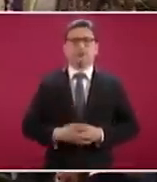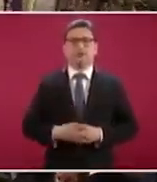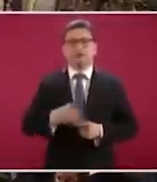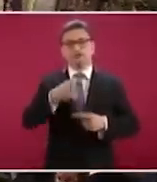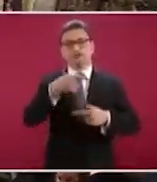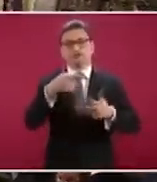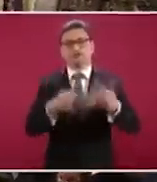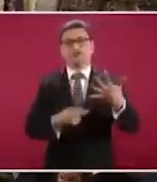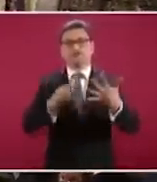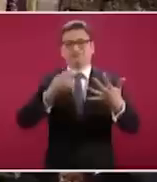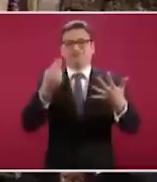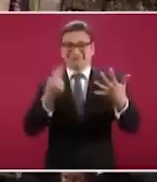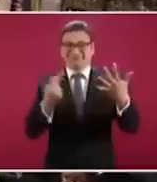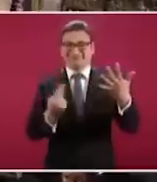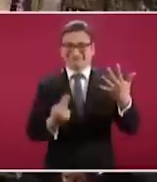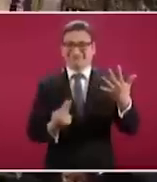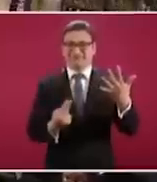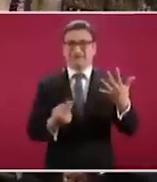requisitos